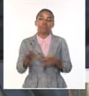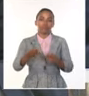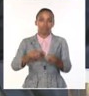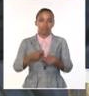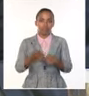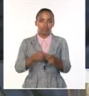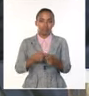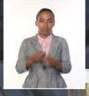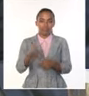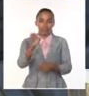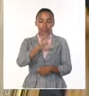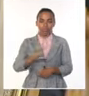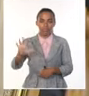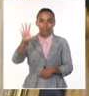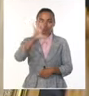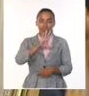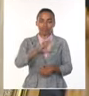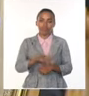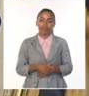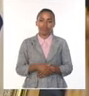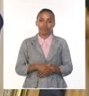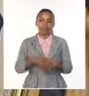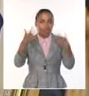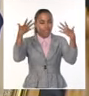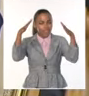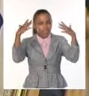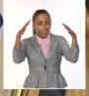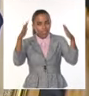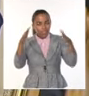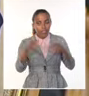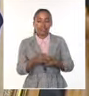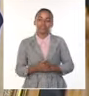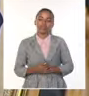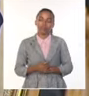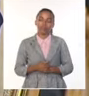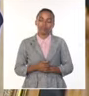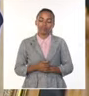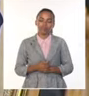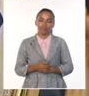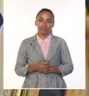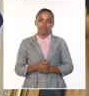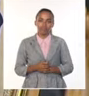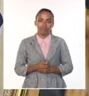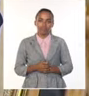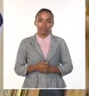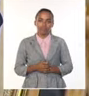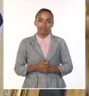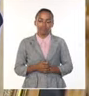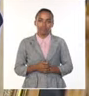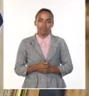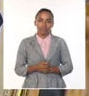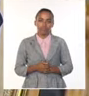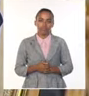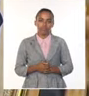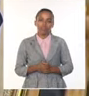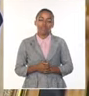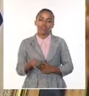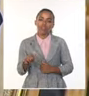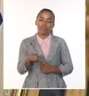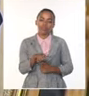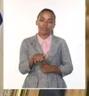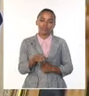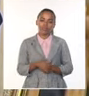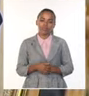Nuestros mayores deseos de éxito en el ejercicio de estas importantes funciones. De igual manera, me sumo